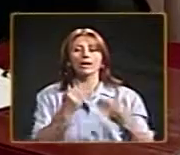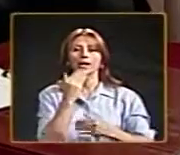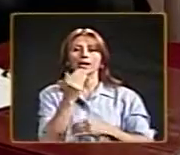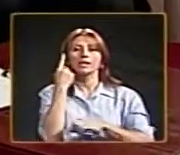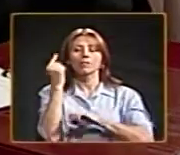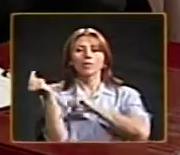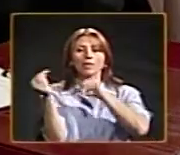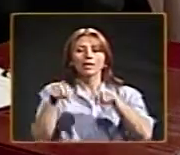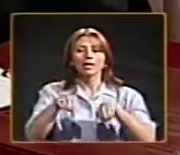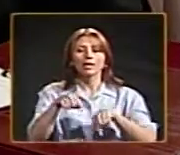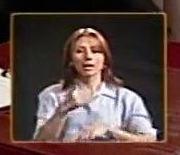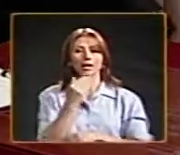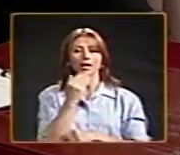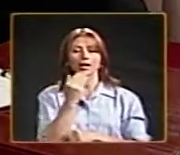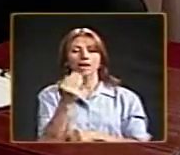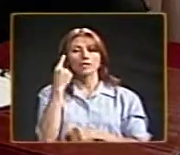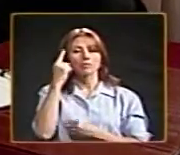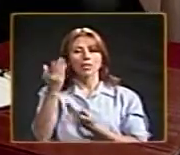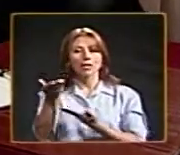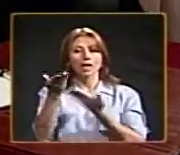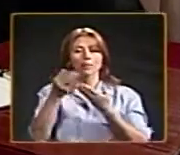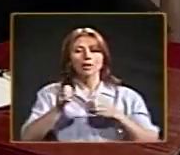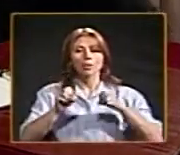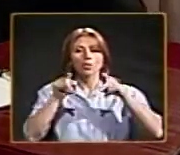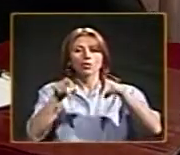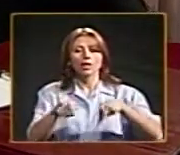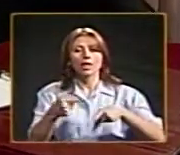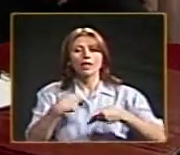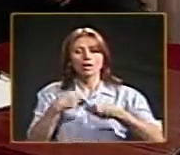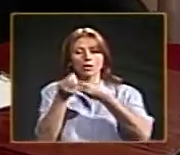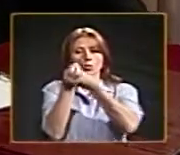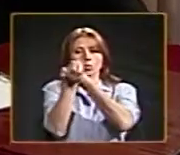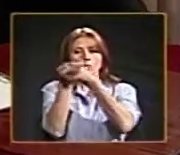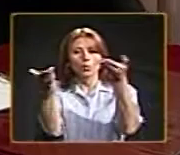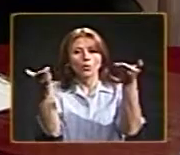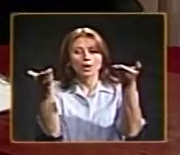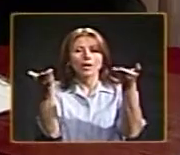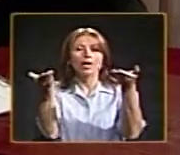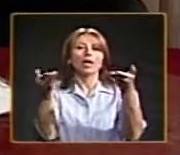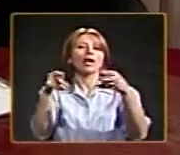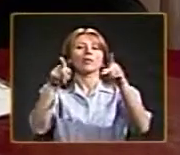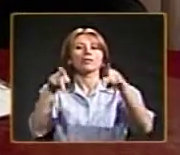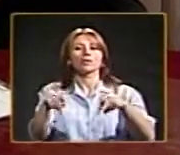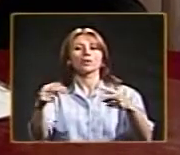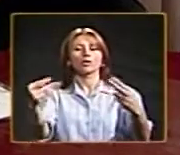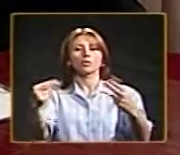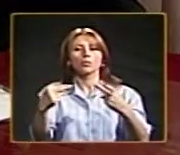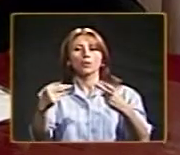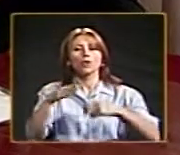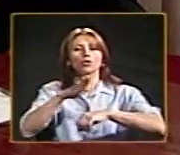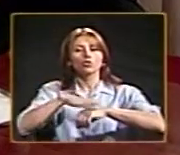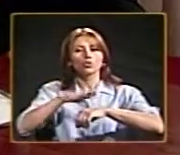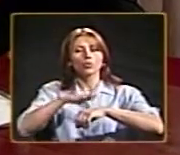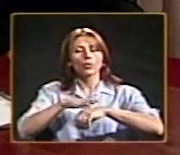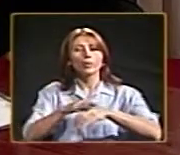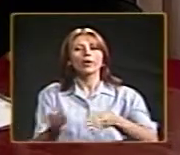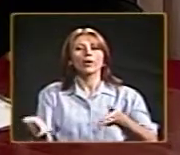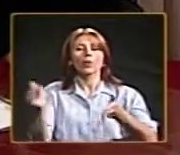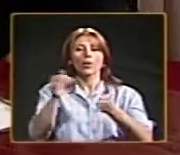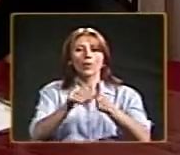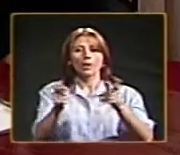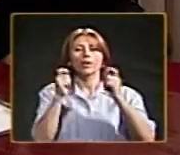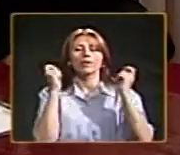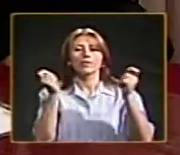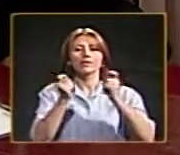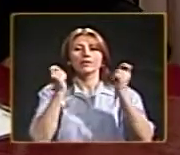Luis. Gracias, don Roberto, por darme esta oportunidad de informar al público televidente de una edición más del Festival